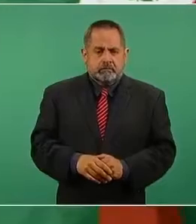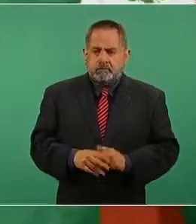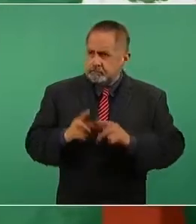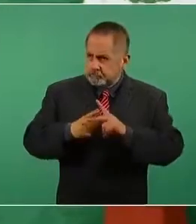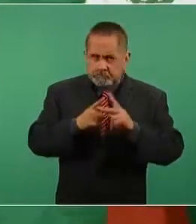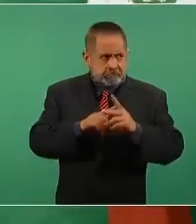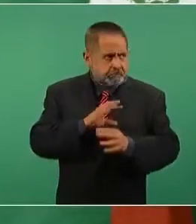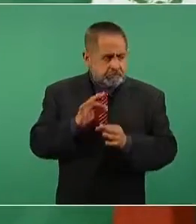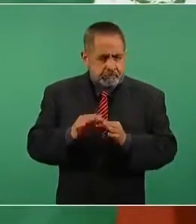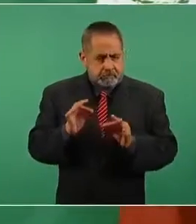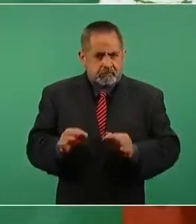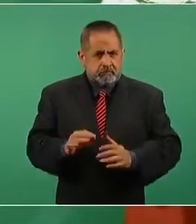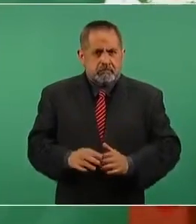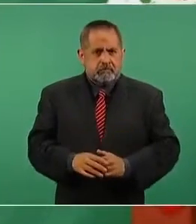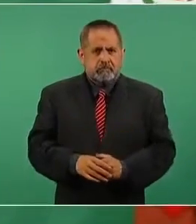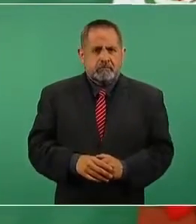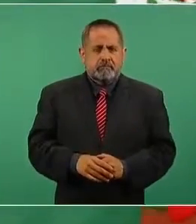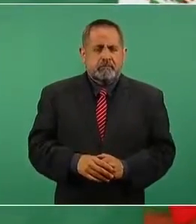proporcionalmente hablando.